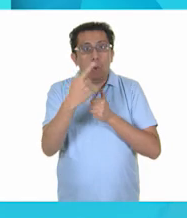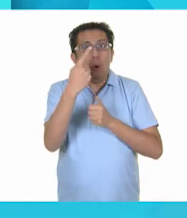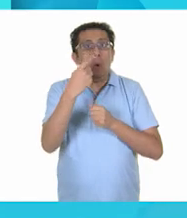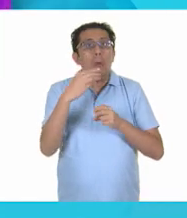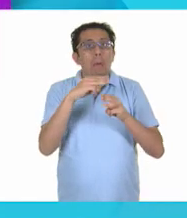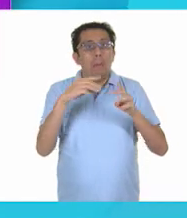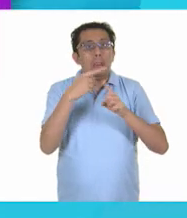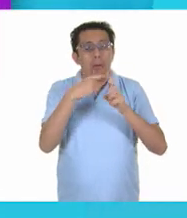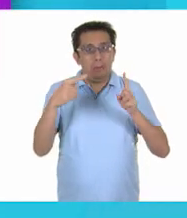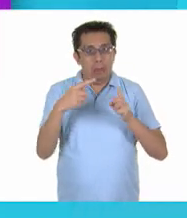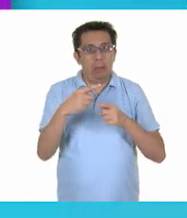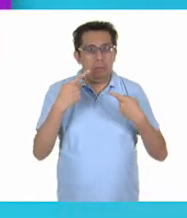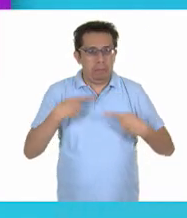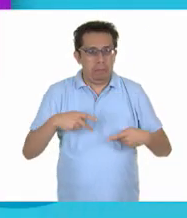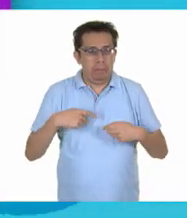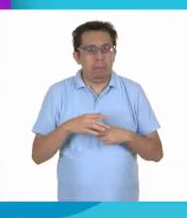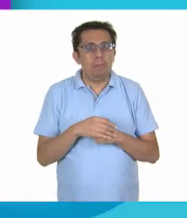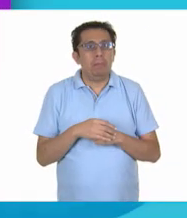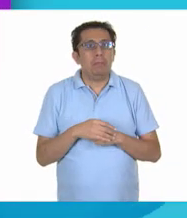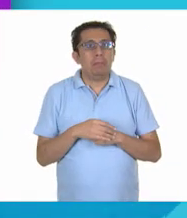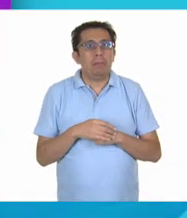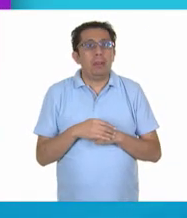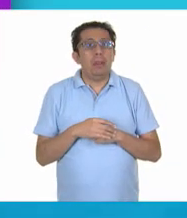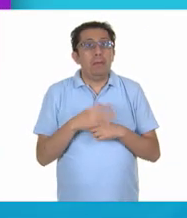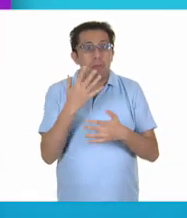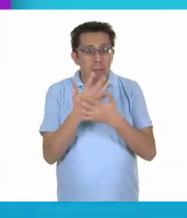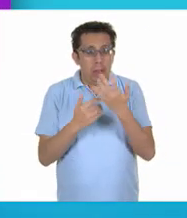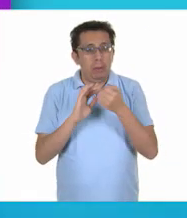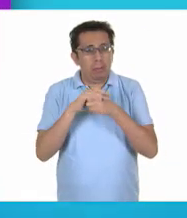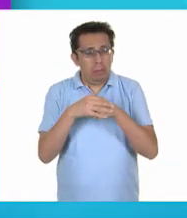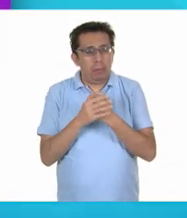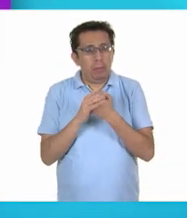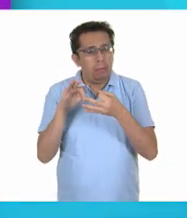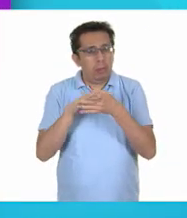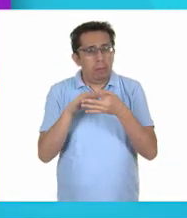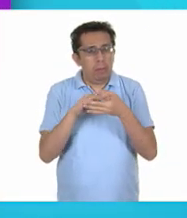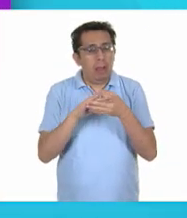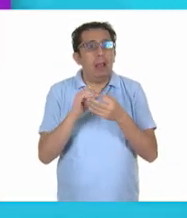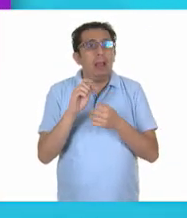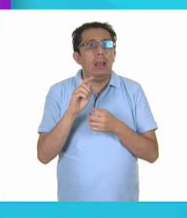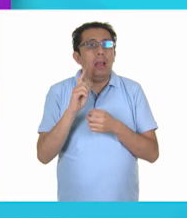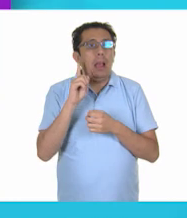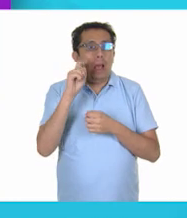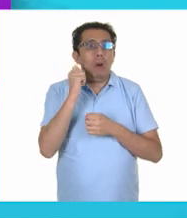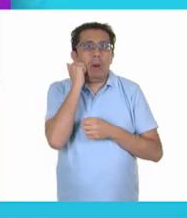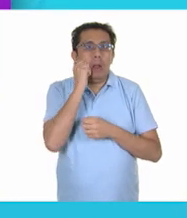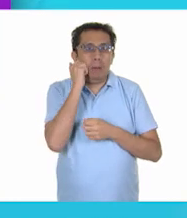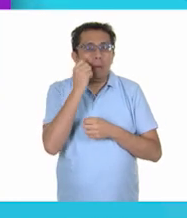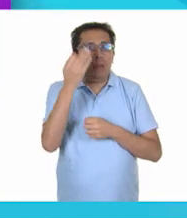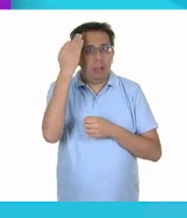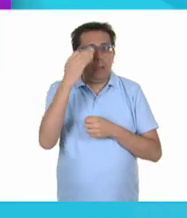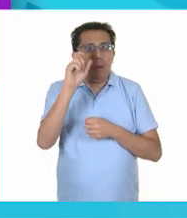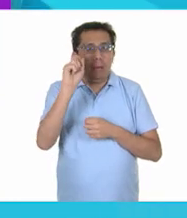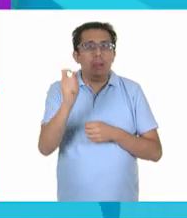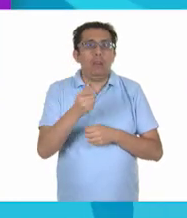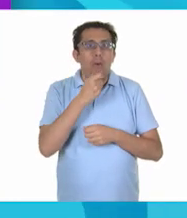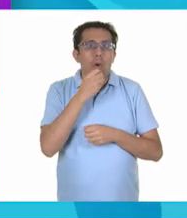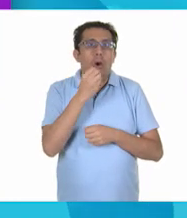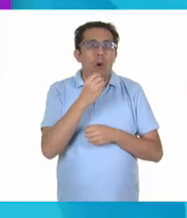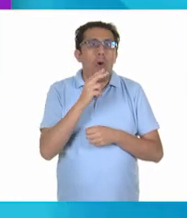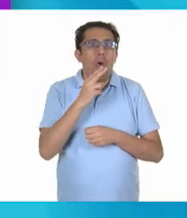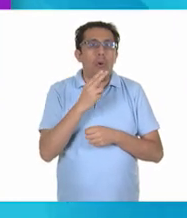1.5 metros entre tú y los demás. Lávate las manos muy seguido con agua y jabón por lo menos durante 20 segundos o